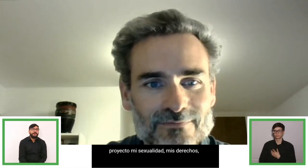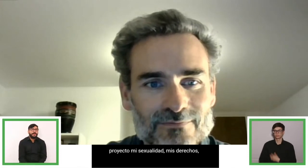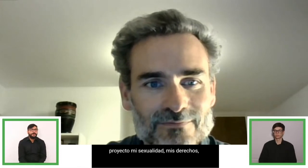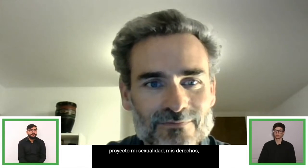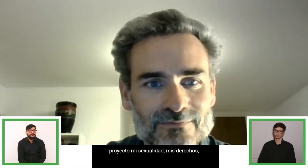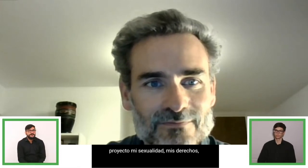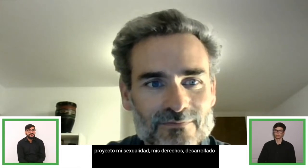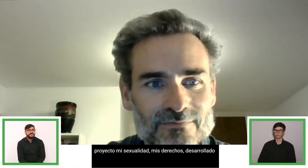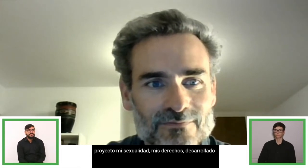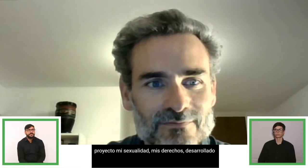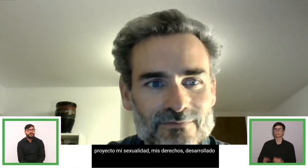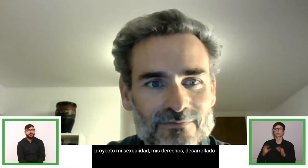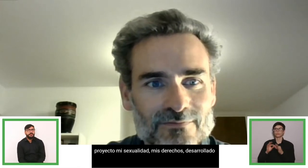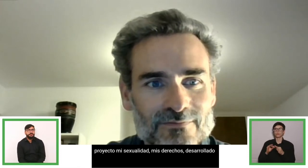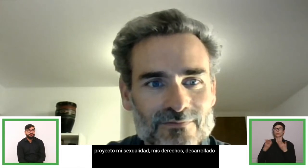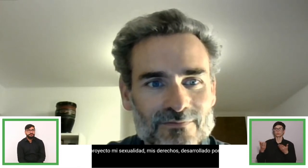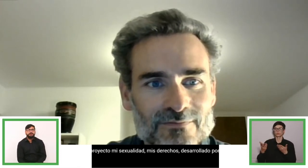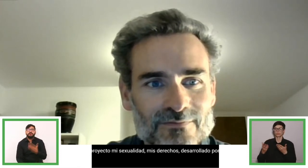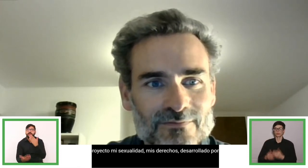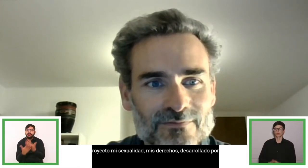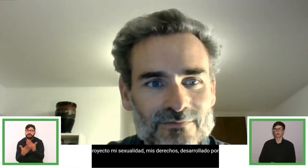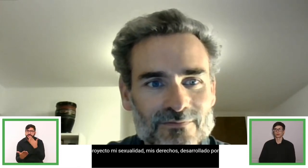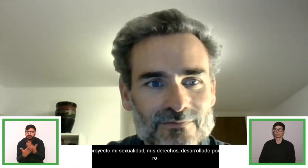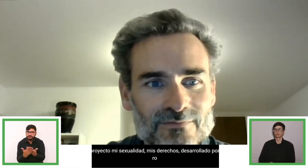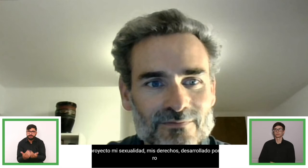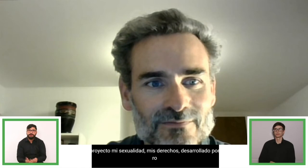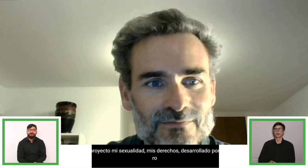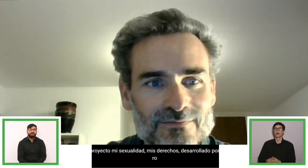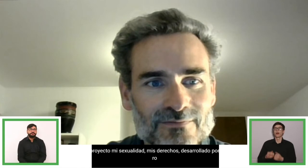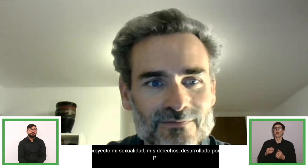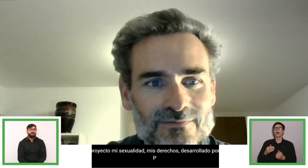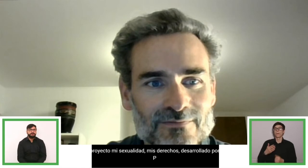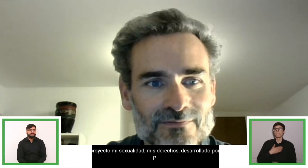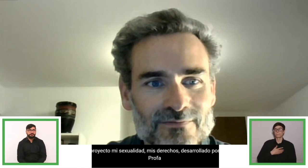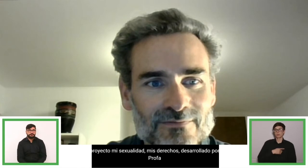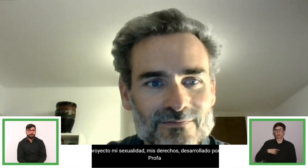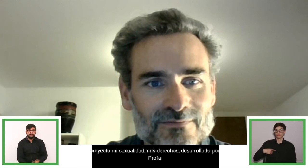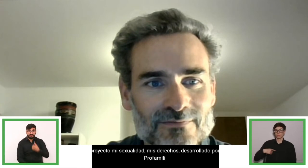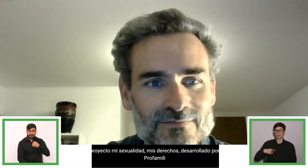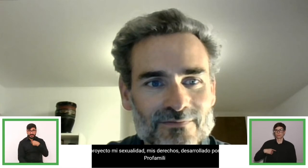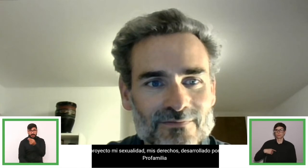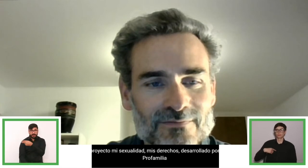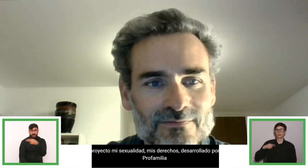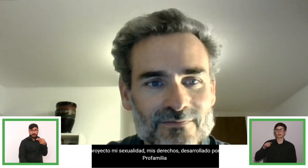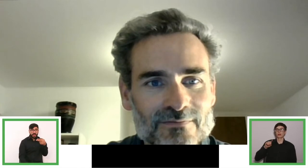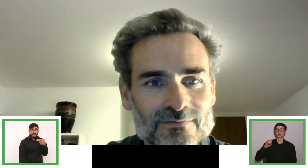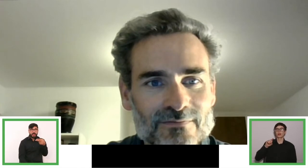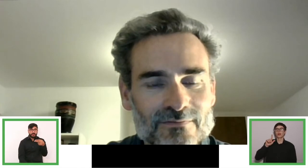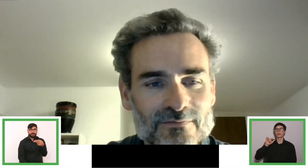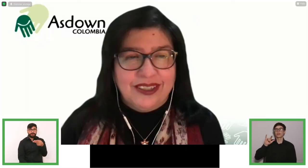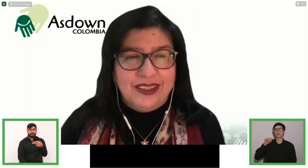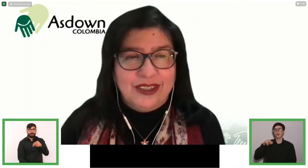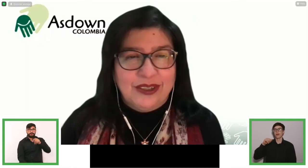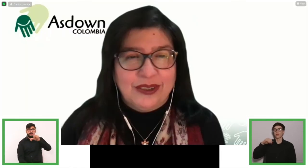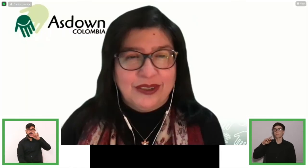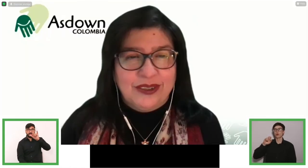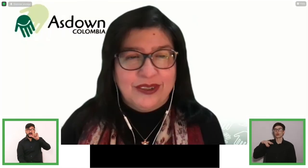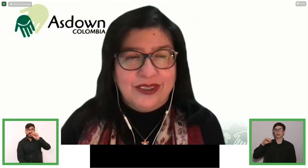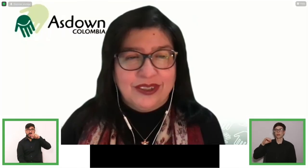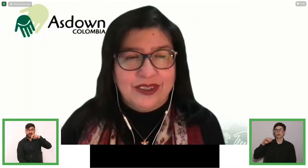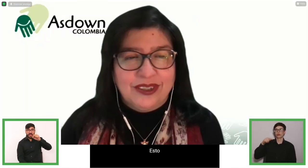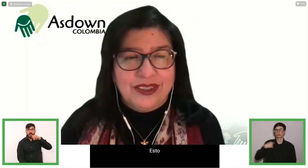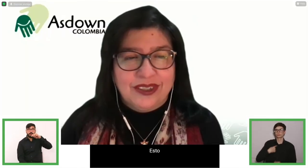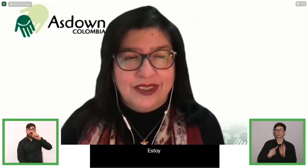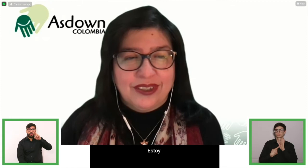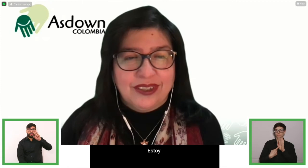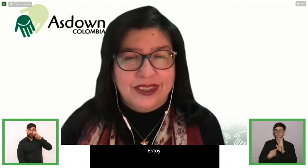Thank you very much. My name is Diana Moreno, and mi nombre es Diana Moreno y estoy aquí en la presentación